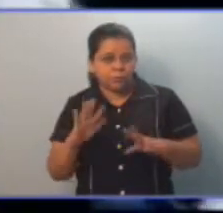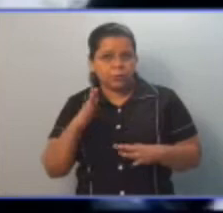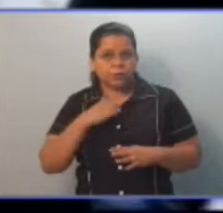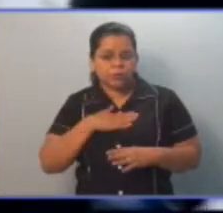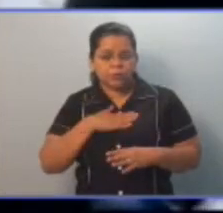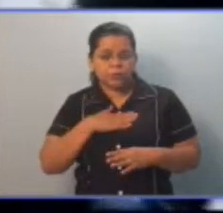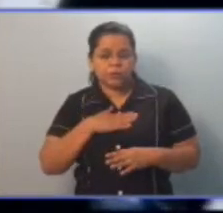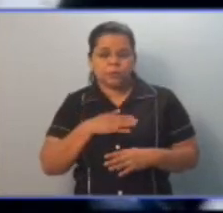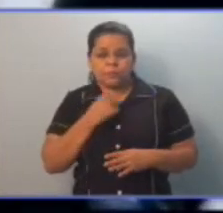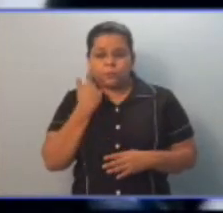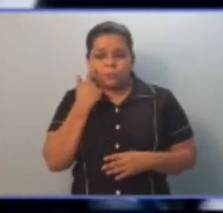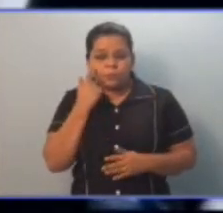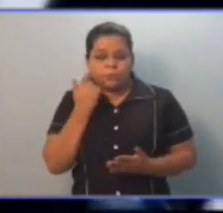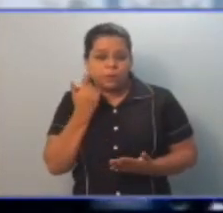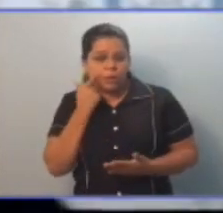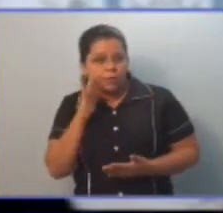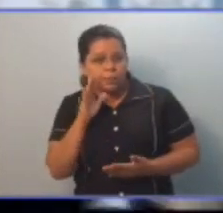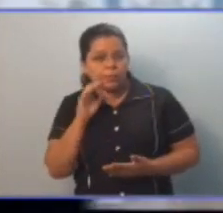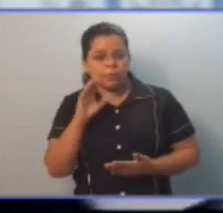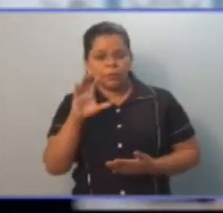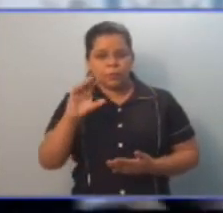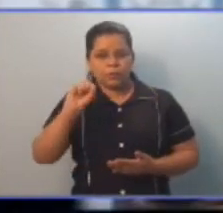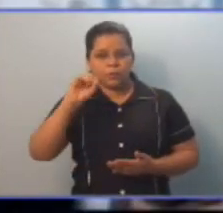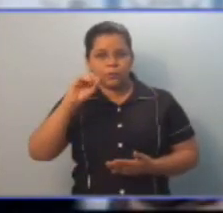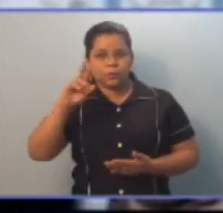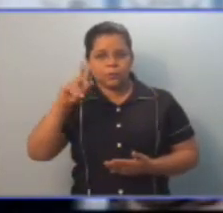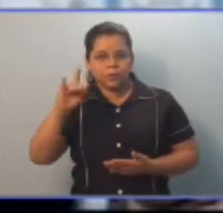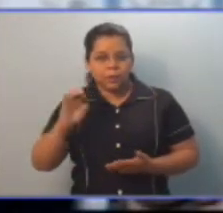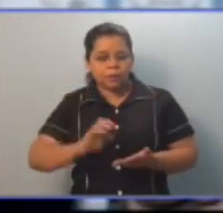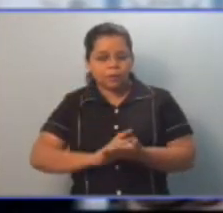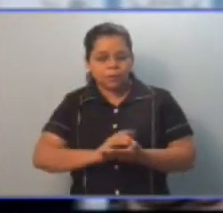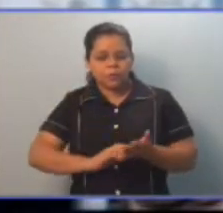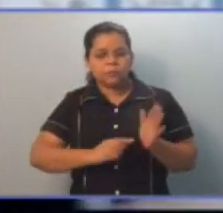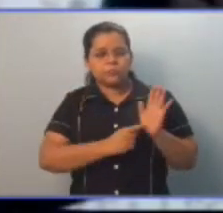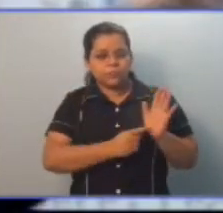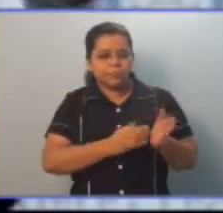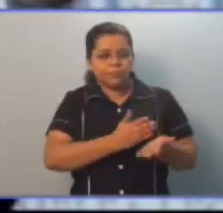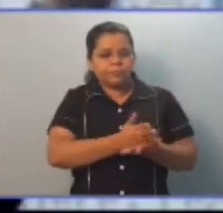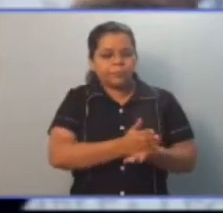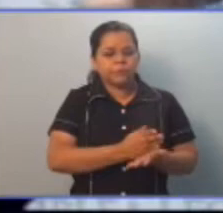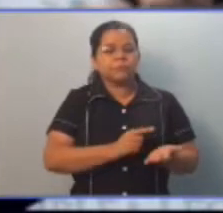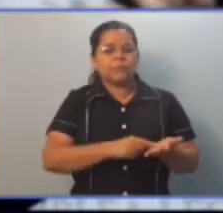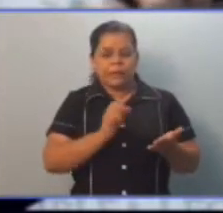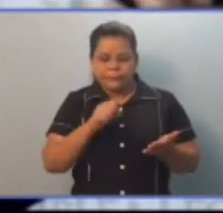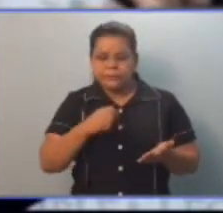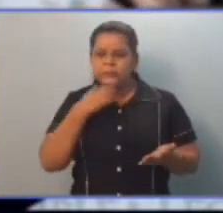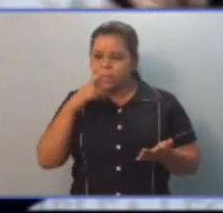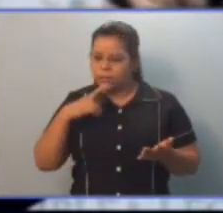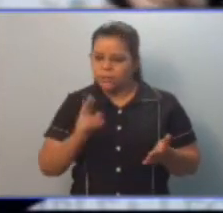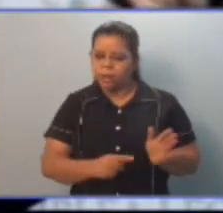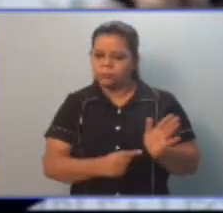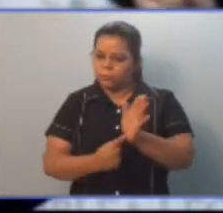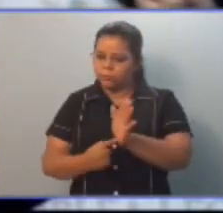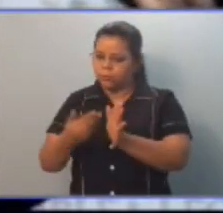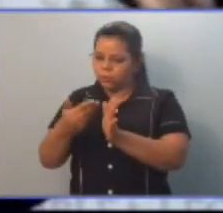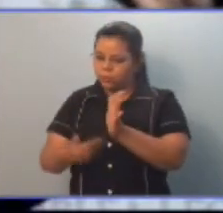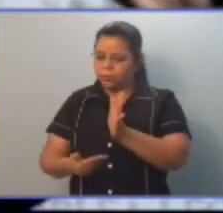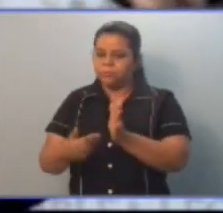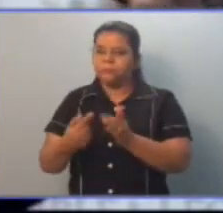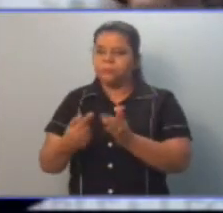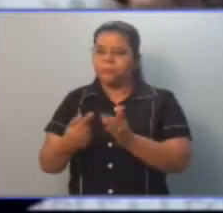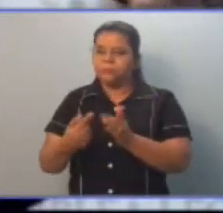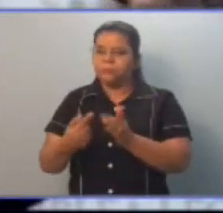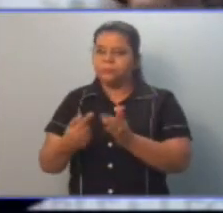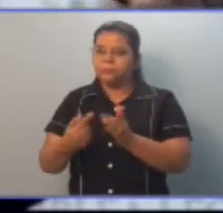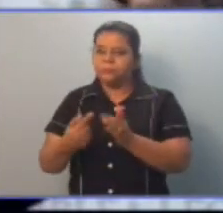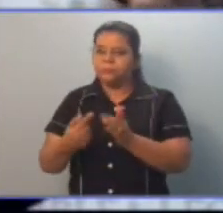porque el día que les hagan una auditoría, ellos van a poder acreditar que lo que han presentado está documentado. En ese sentido,